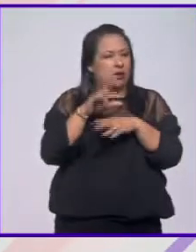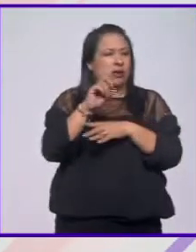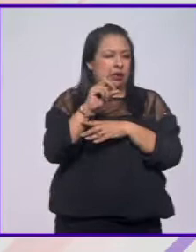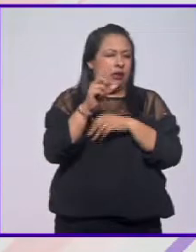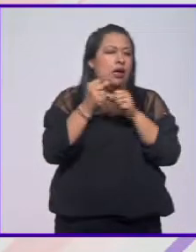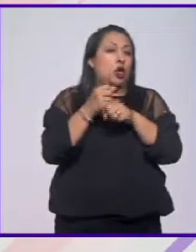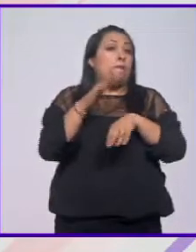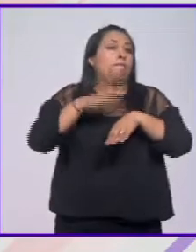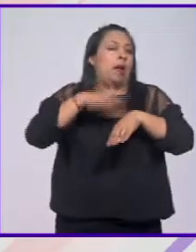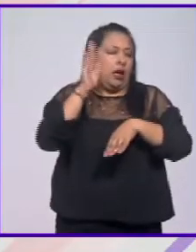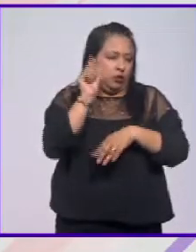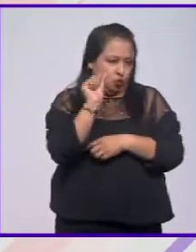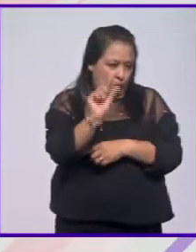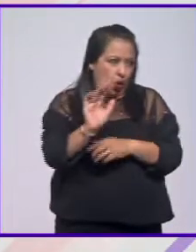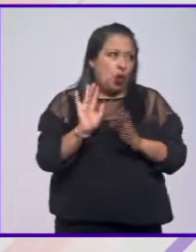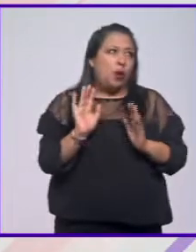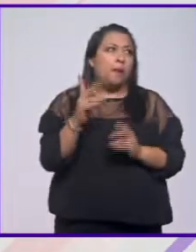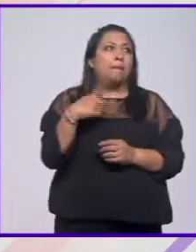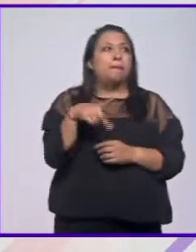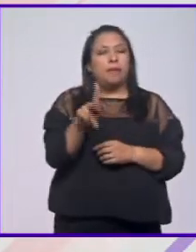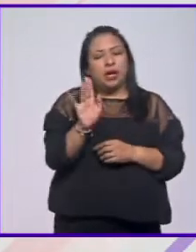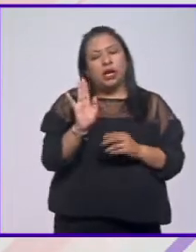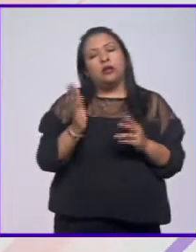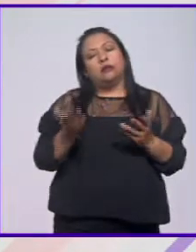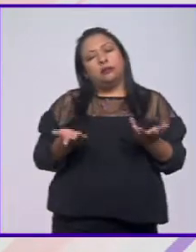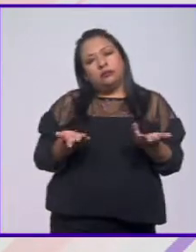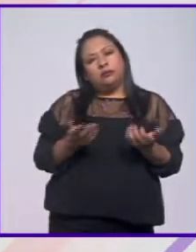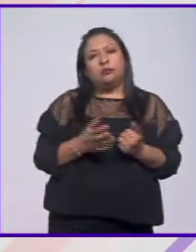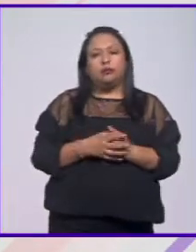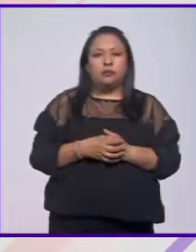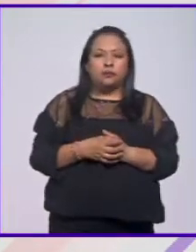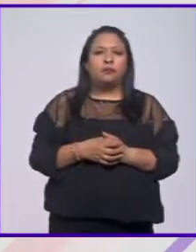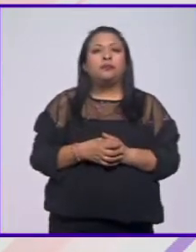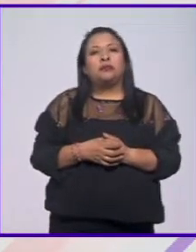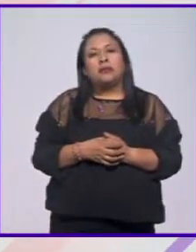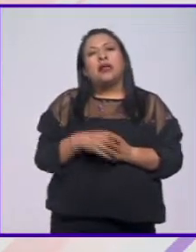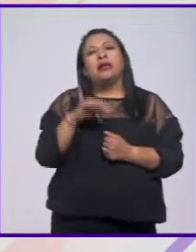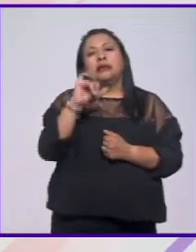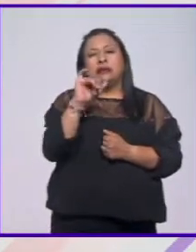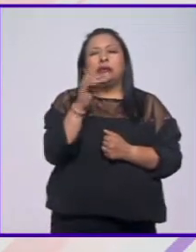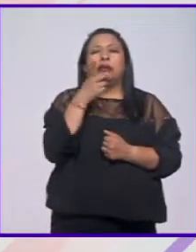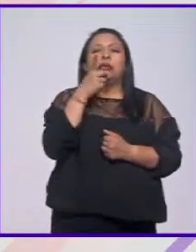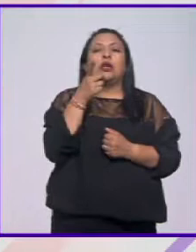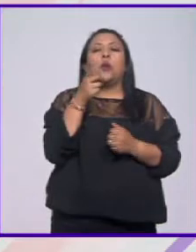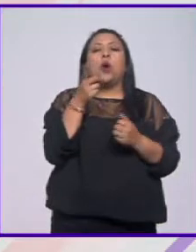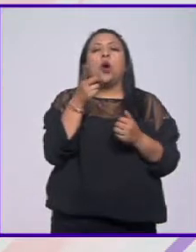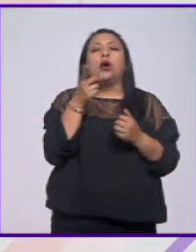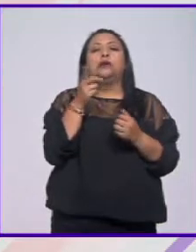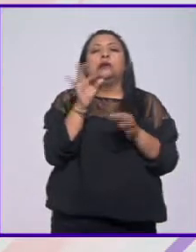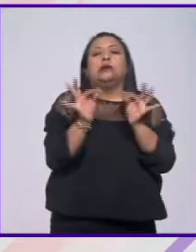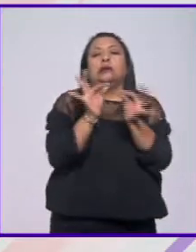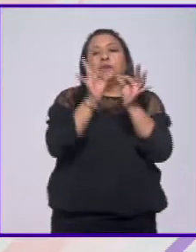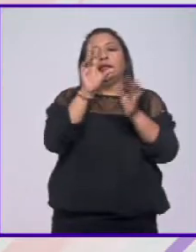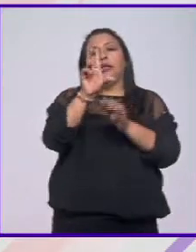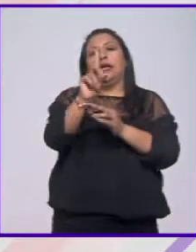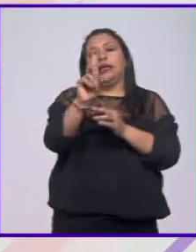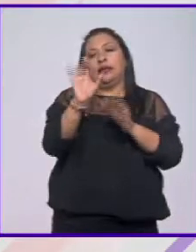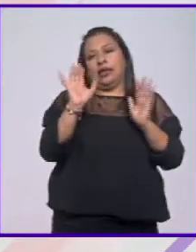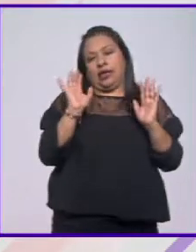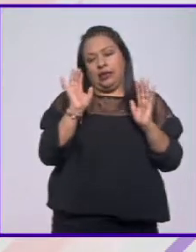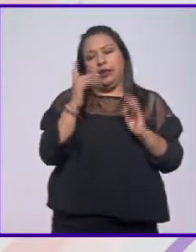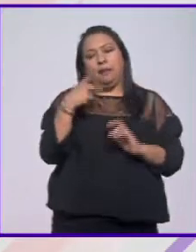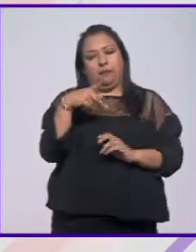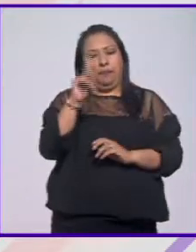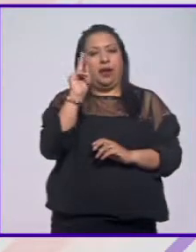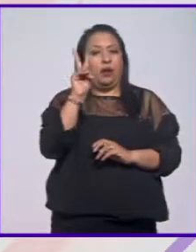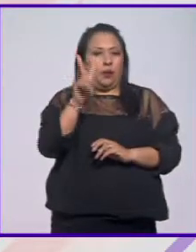30 años, pero bueno, pues digamos que son 30 para cerrar el, okay, el número,